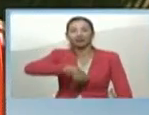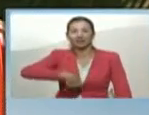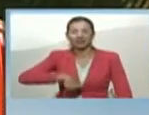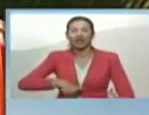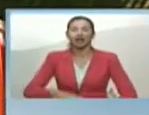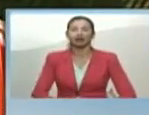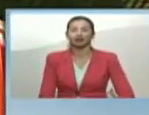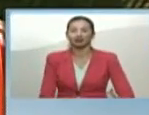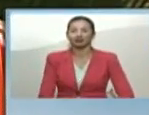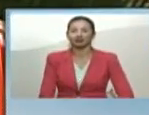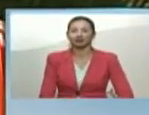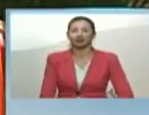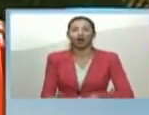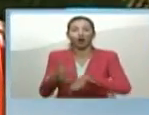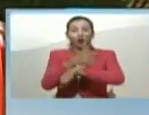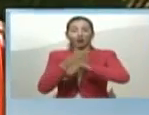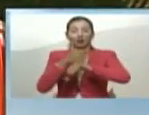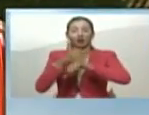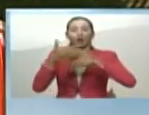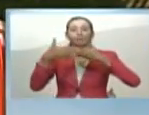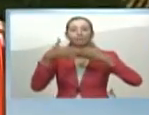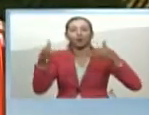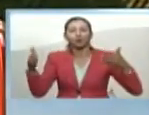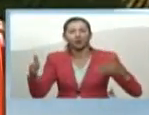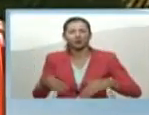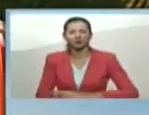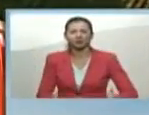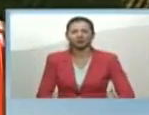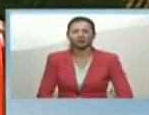presidencial del gobierno popular